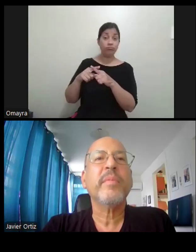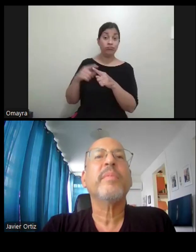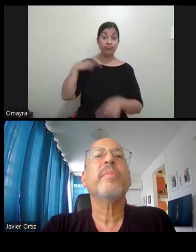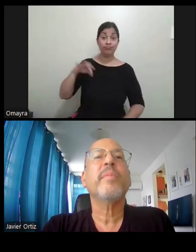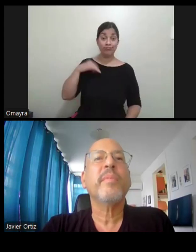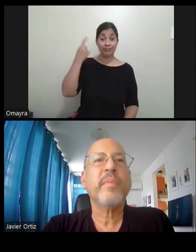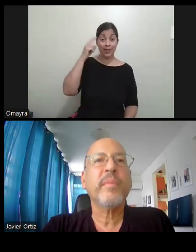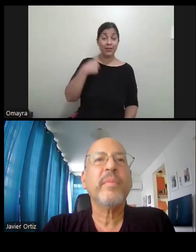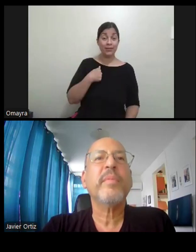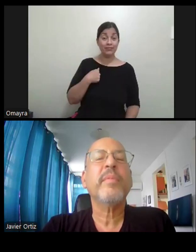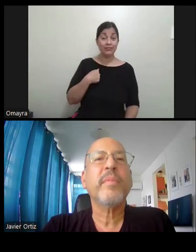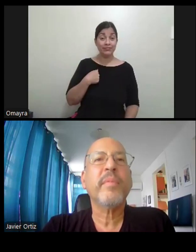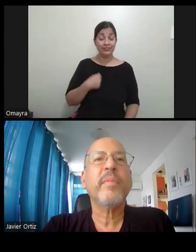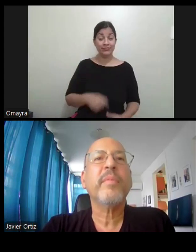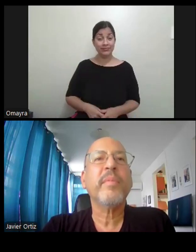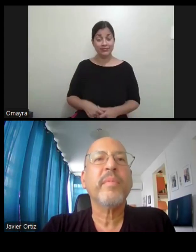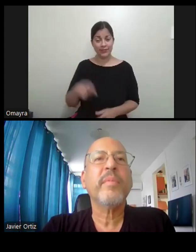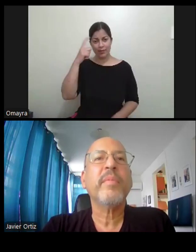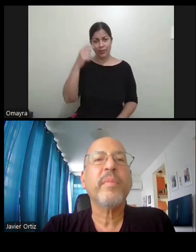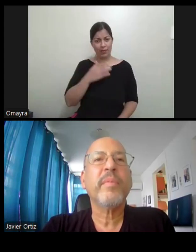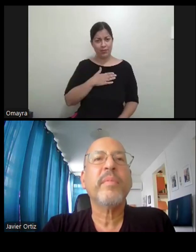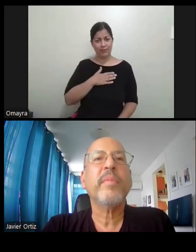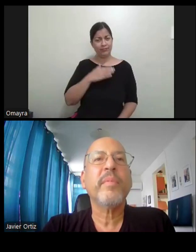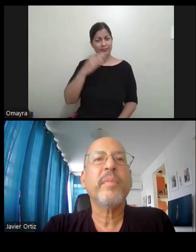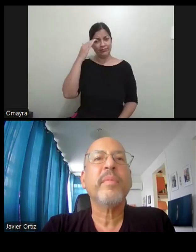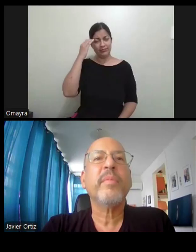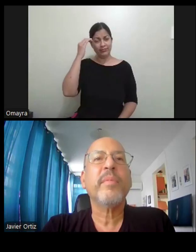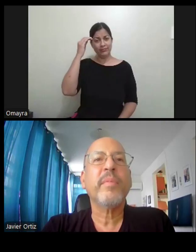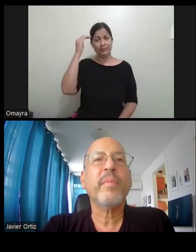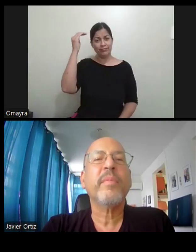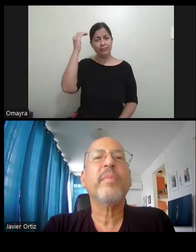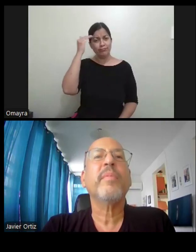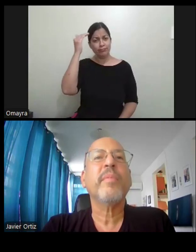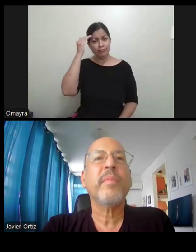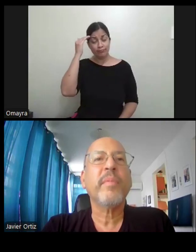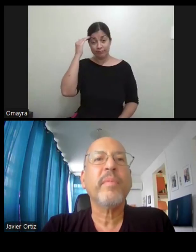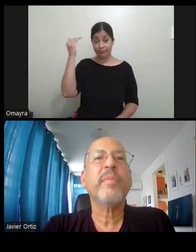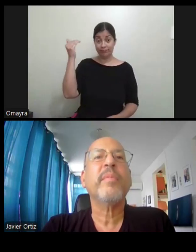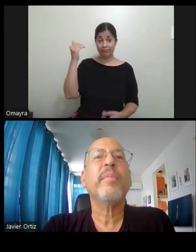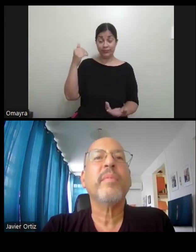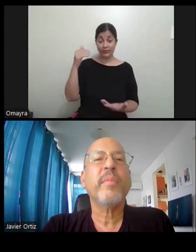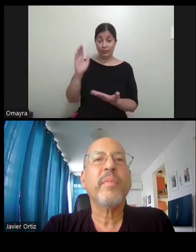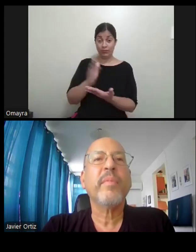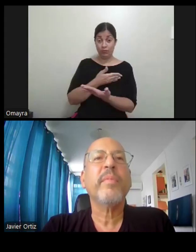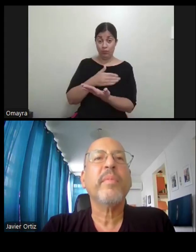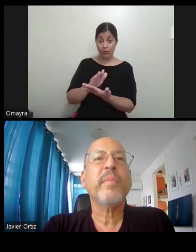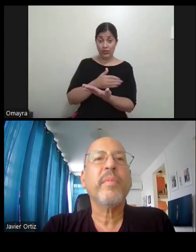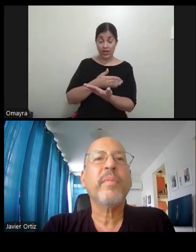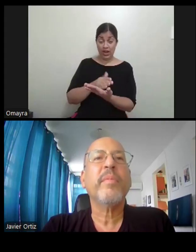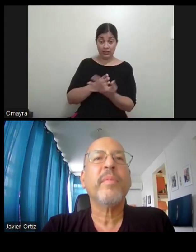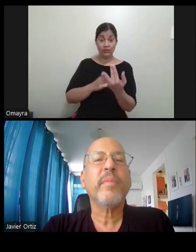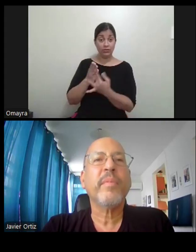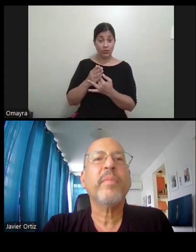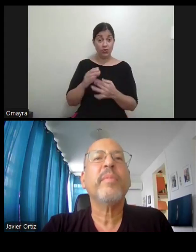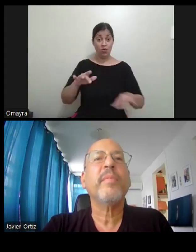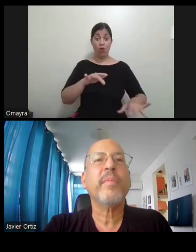porque la capacidad armónica también que me dio el conocer el órgano y la mentalidad que uno tiene como pulpo,